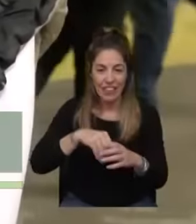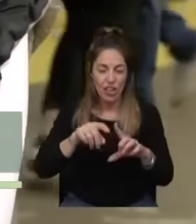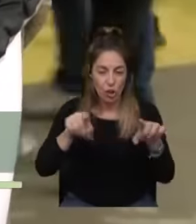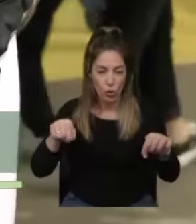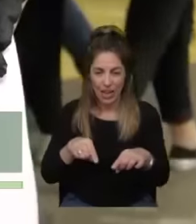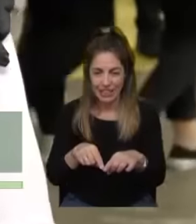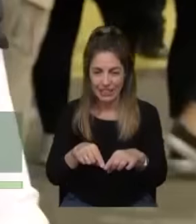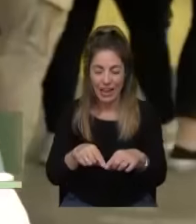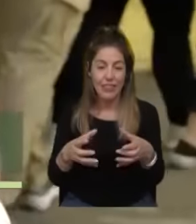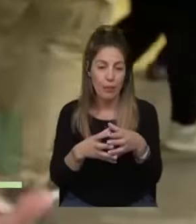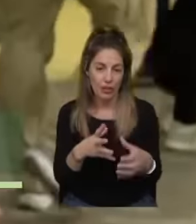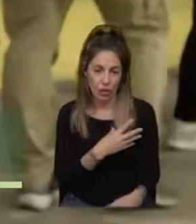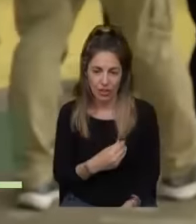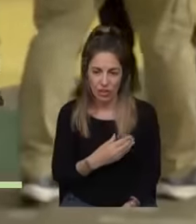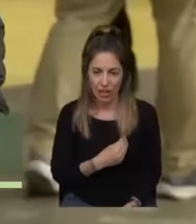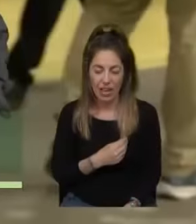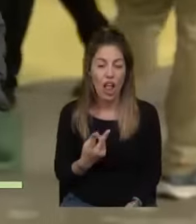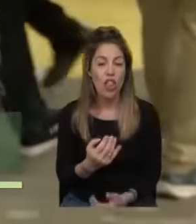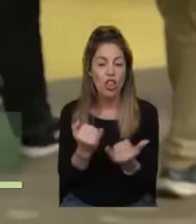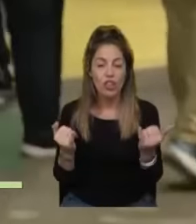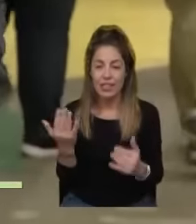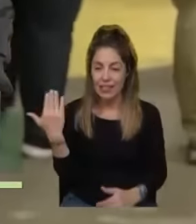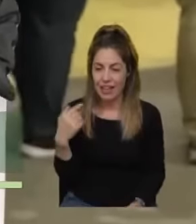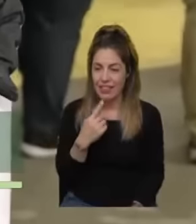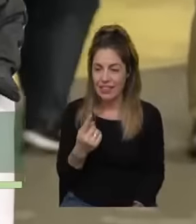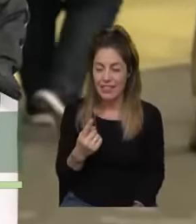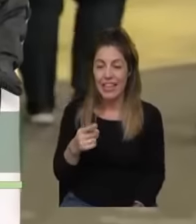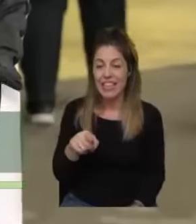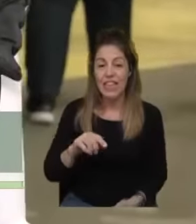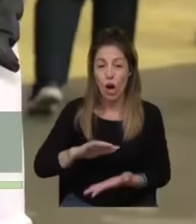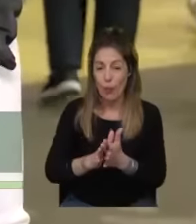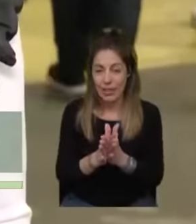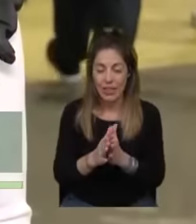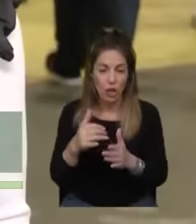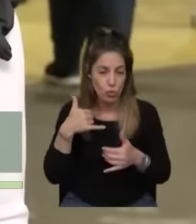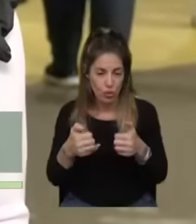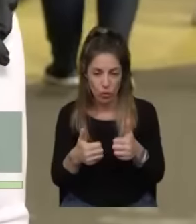Partido Nacional. Y hace 2 días dice que rompería su celular.